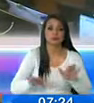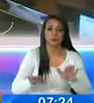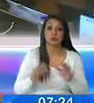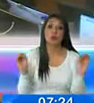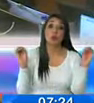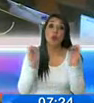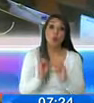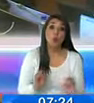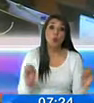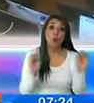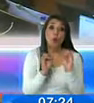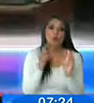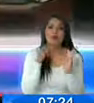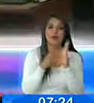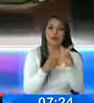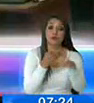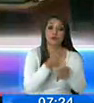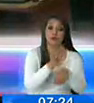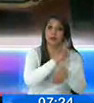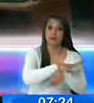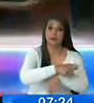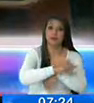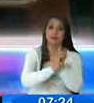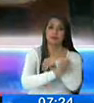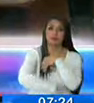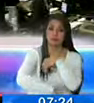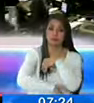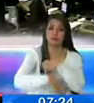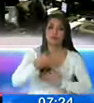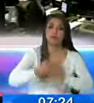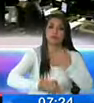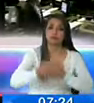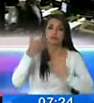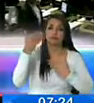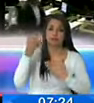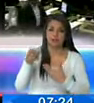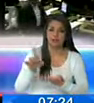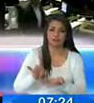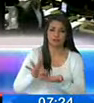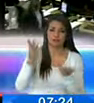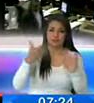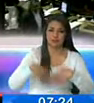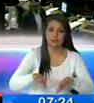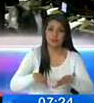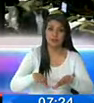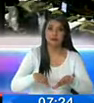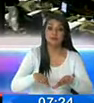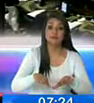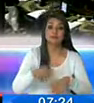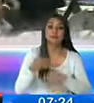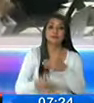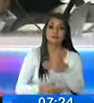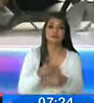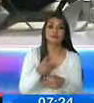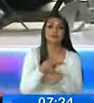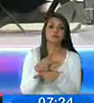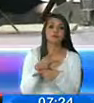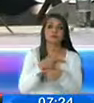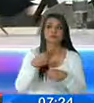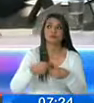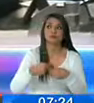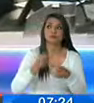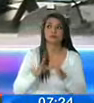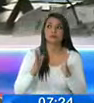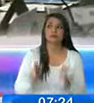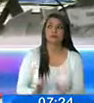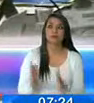contrario, es decir, si procede la censura y destitución por parte del juicio político impulsado desde el legislativo, el procedimiento del Consejo de